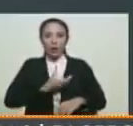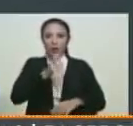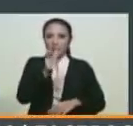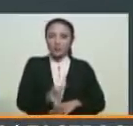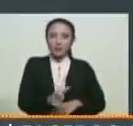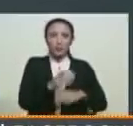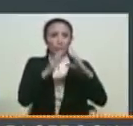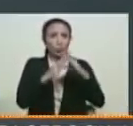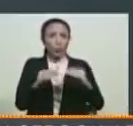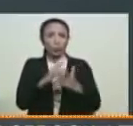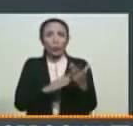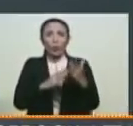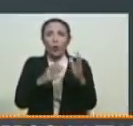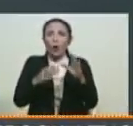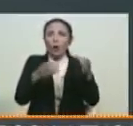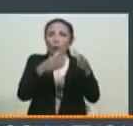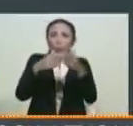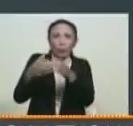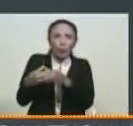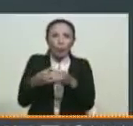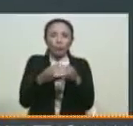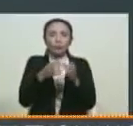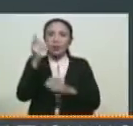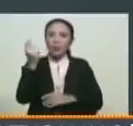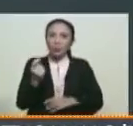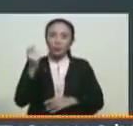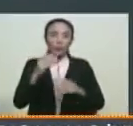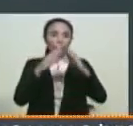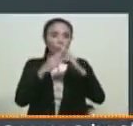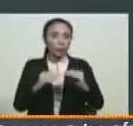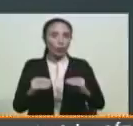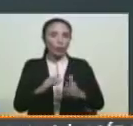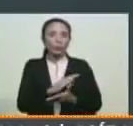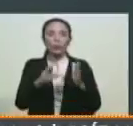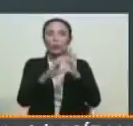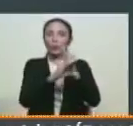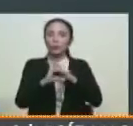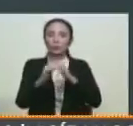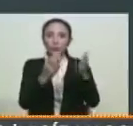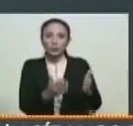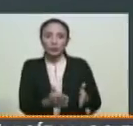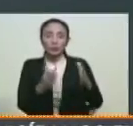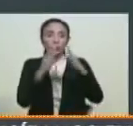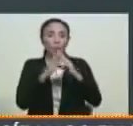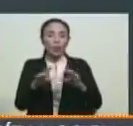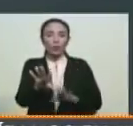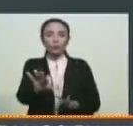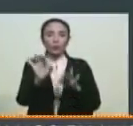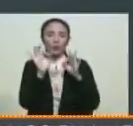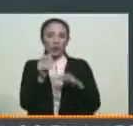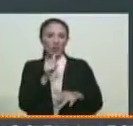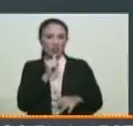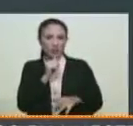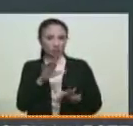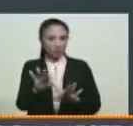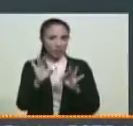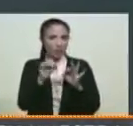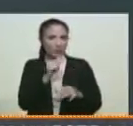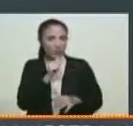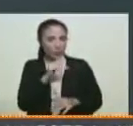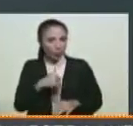alcaldesas, concejales, diputados, constituyentes, solo los puede